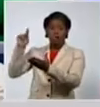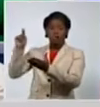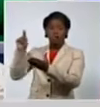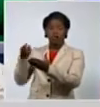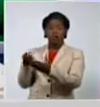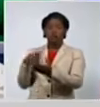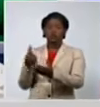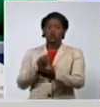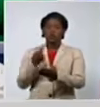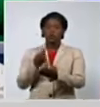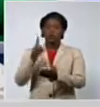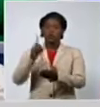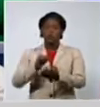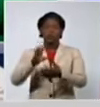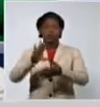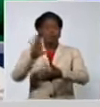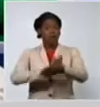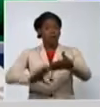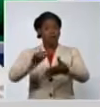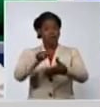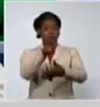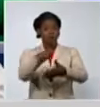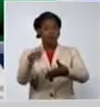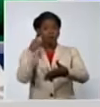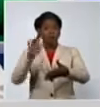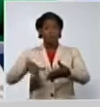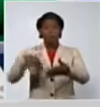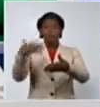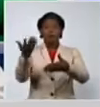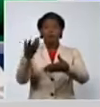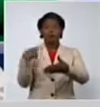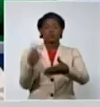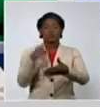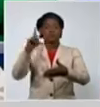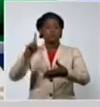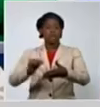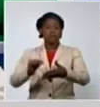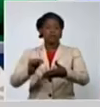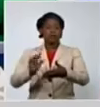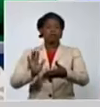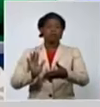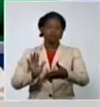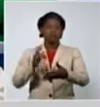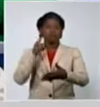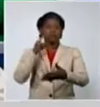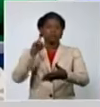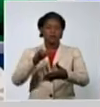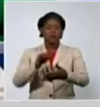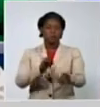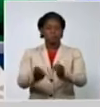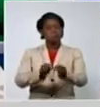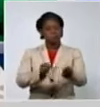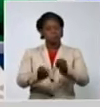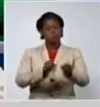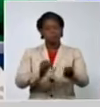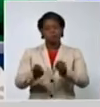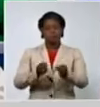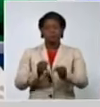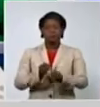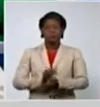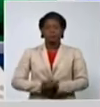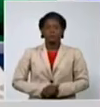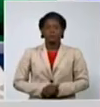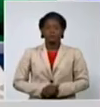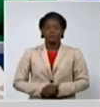las Américas, que se incrementa a 2,38. Siempre lo decimos.